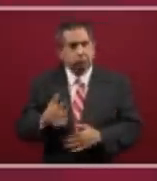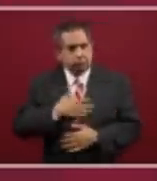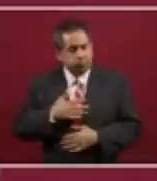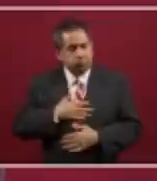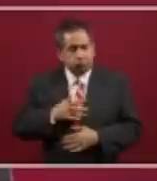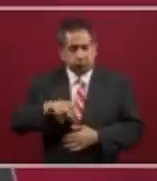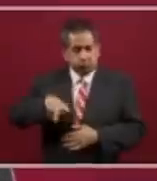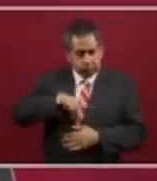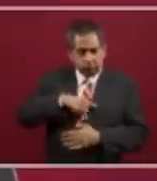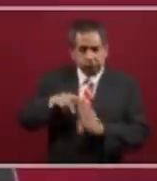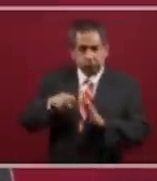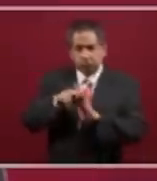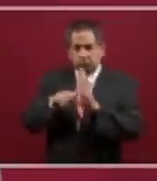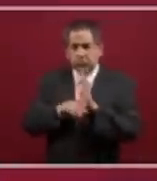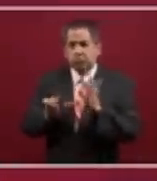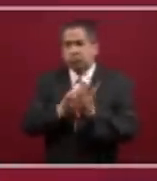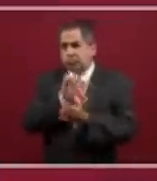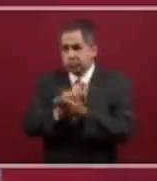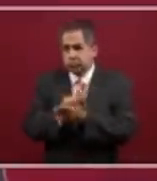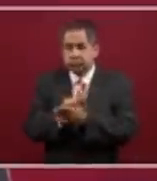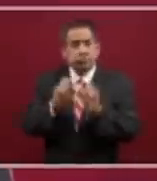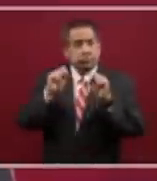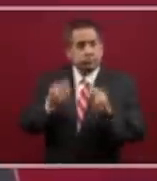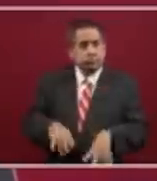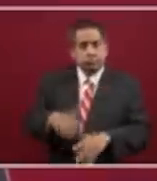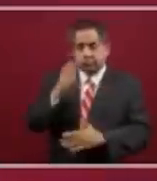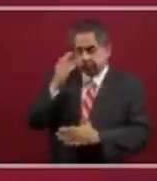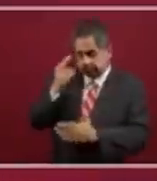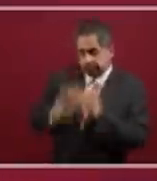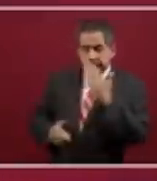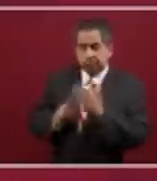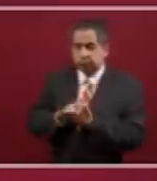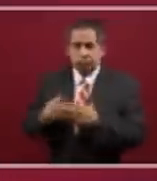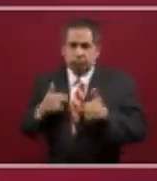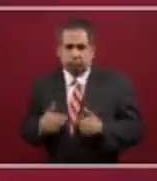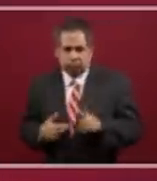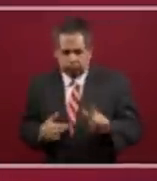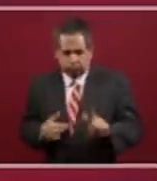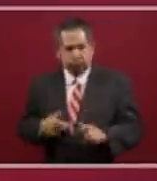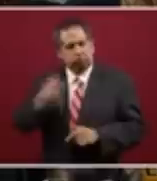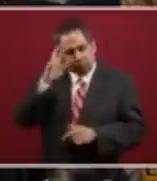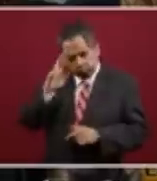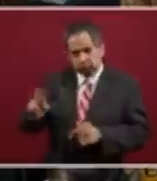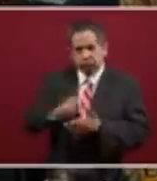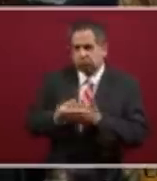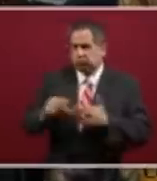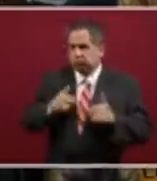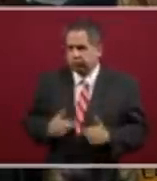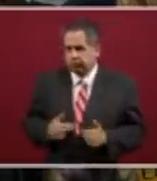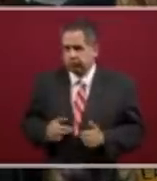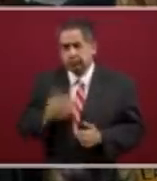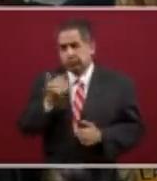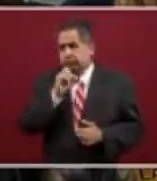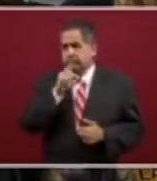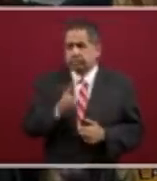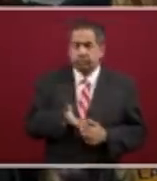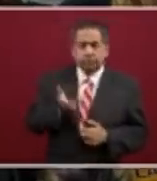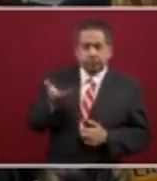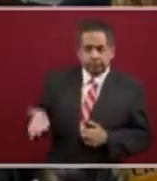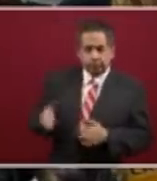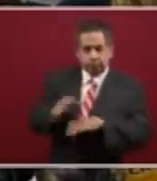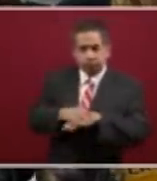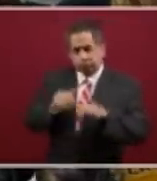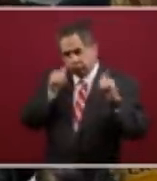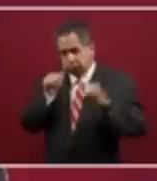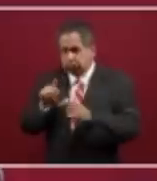aplicar las leyes sin violar los derechos humanos y al mismo tiempo pidiendo que se